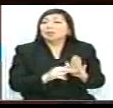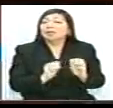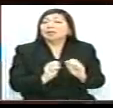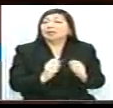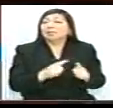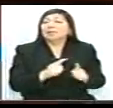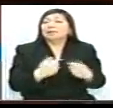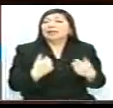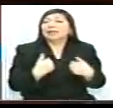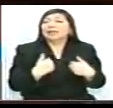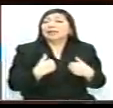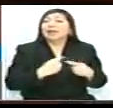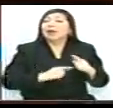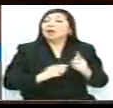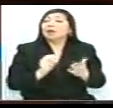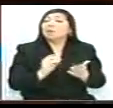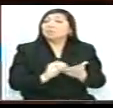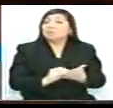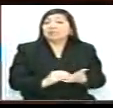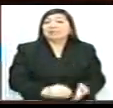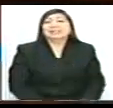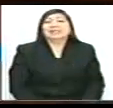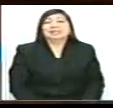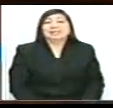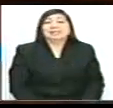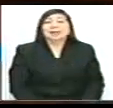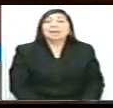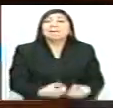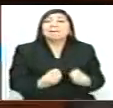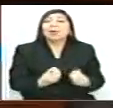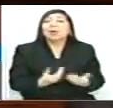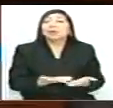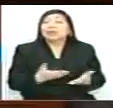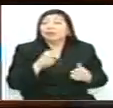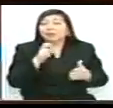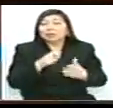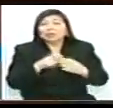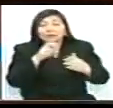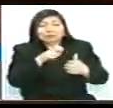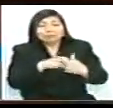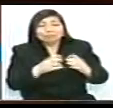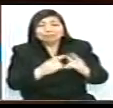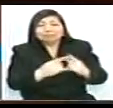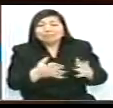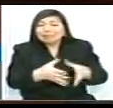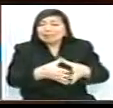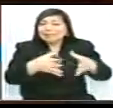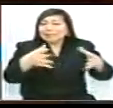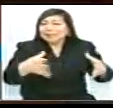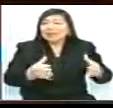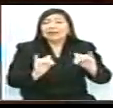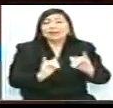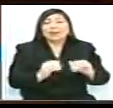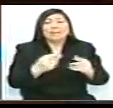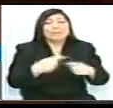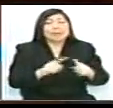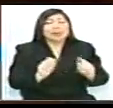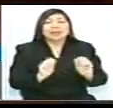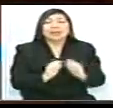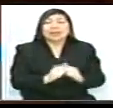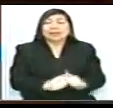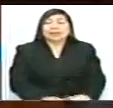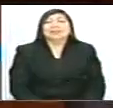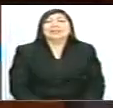les permita tener algo más de recaudación. Porque grandes campamentos mineros, grandes instalaciones mineras que se